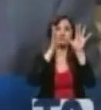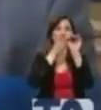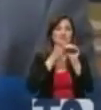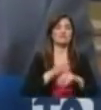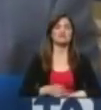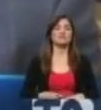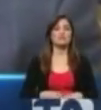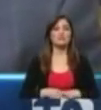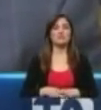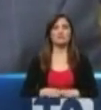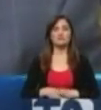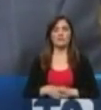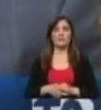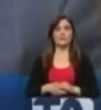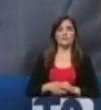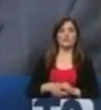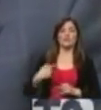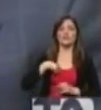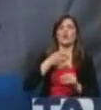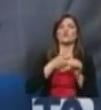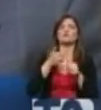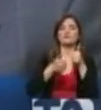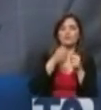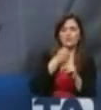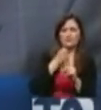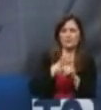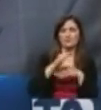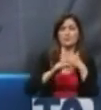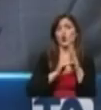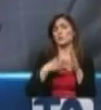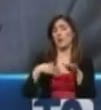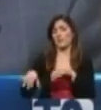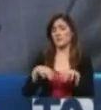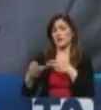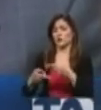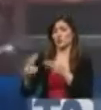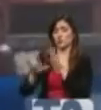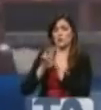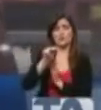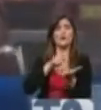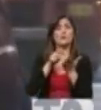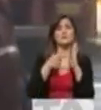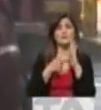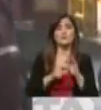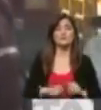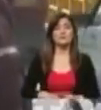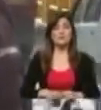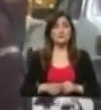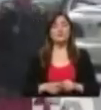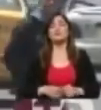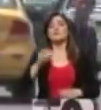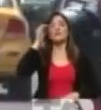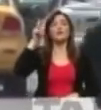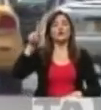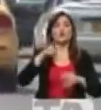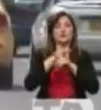objetivo. Primeramente, luchar frontalmente contra el contrabando, contra las actividades de contrabando y defraudación. Sin embargo, un criterio